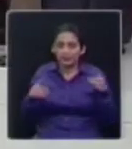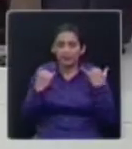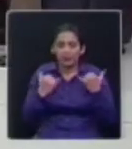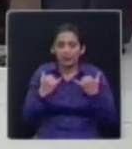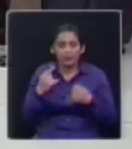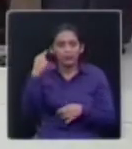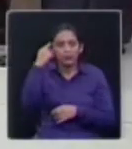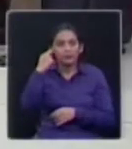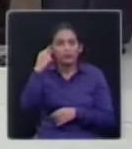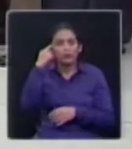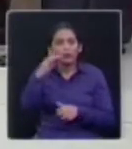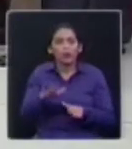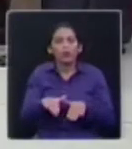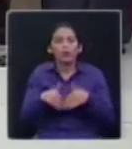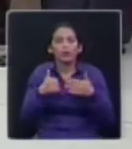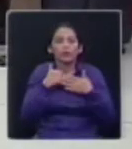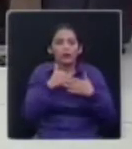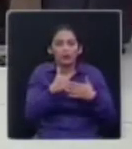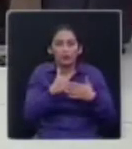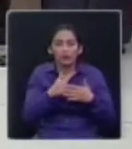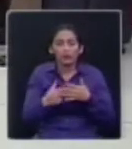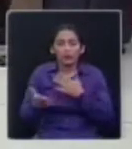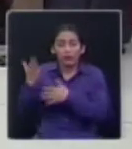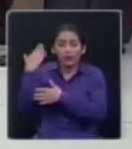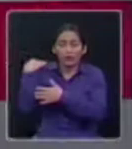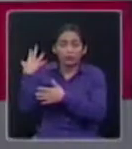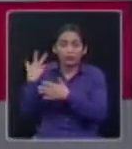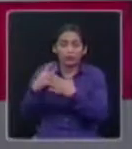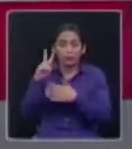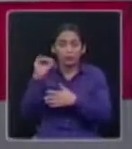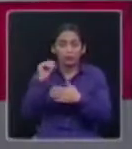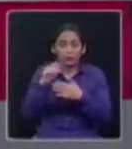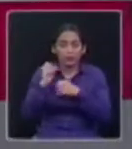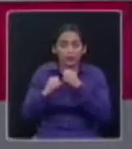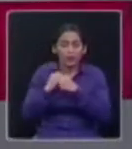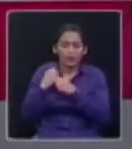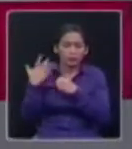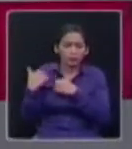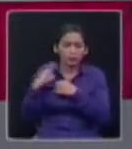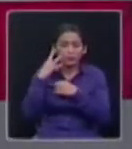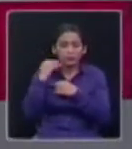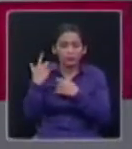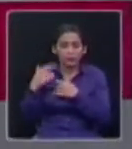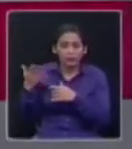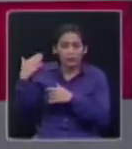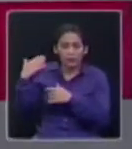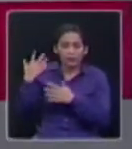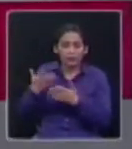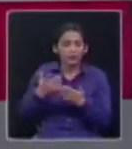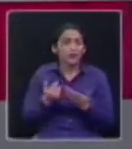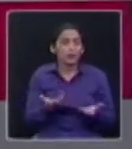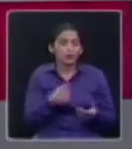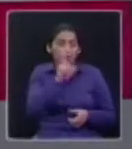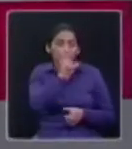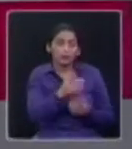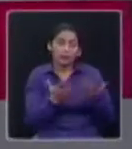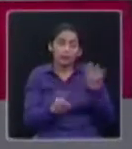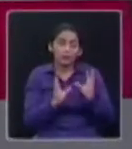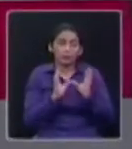un modelo que tiene más de 2.000 años y está obsoleto. Y no te hace ser el mejor también tener tantos títulos, tantas maestrías. Hay